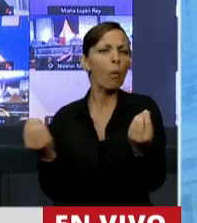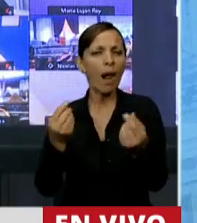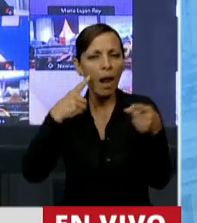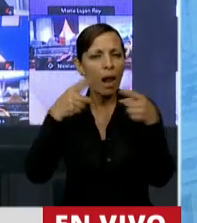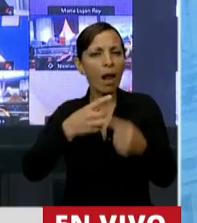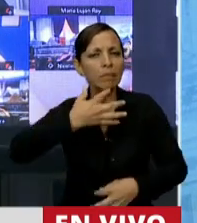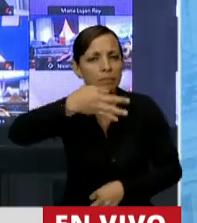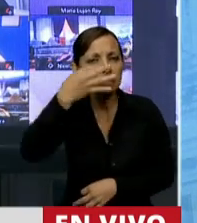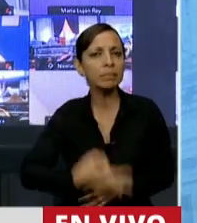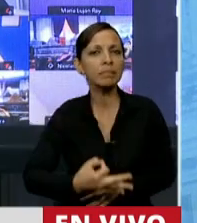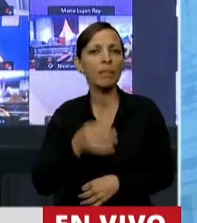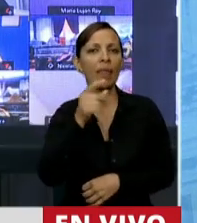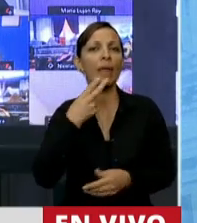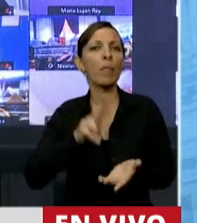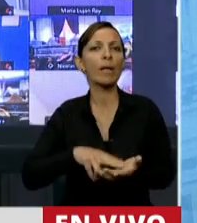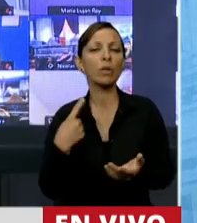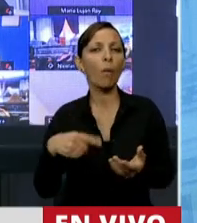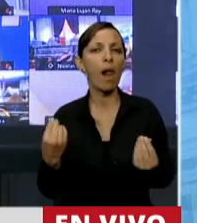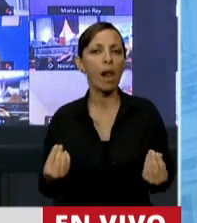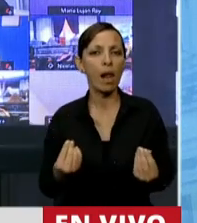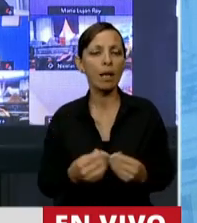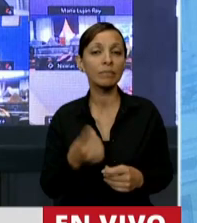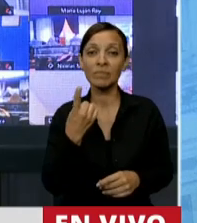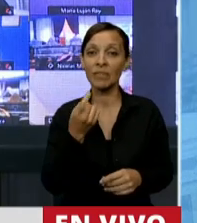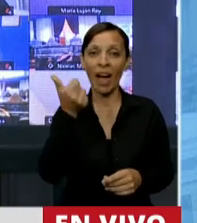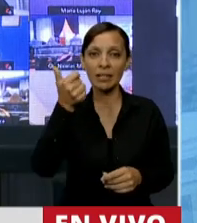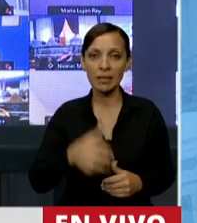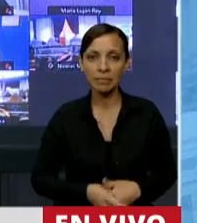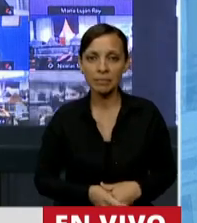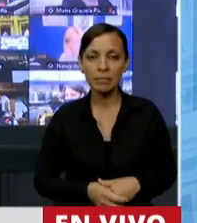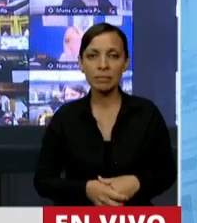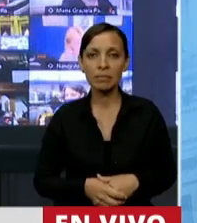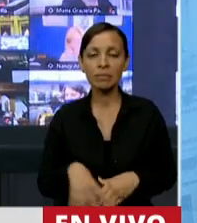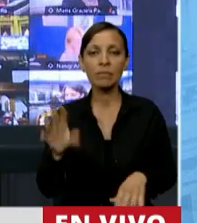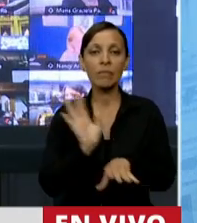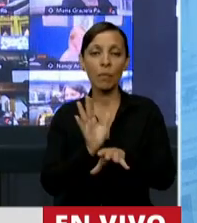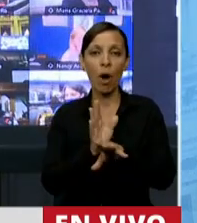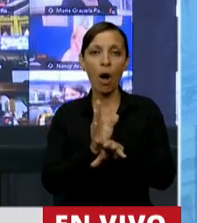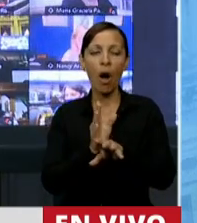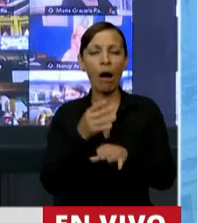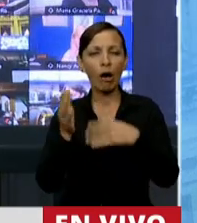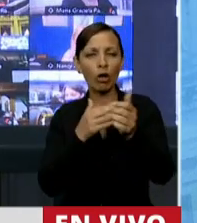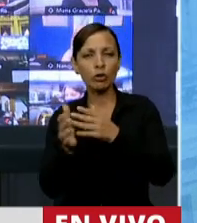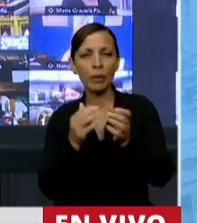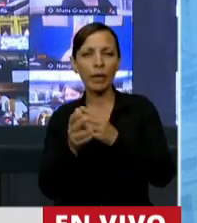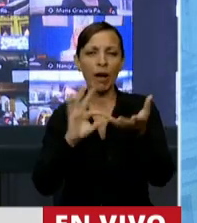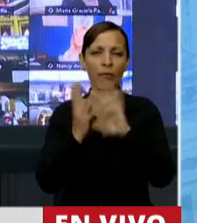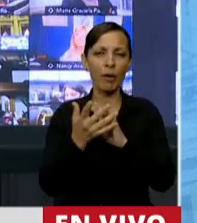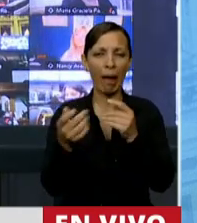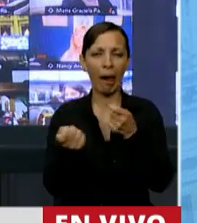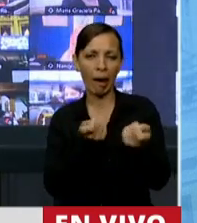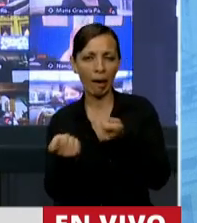el verdadero objetivo de este impuesto? Uno muy simple: alimentar el relato, construir una épica